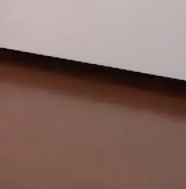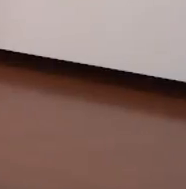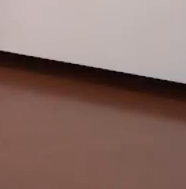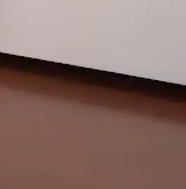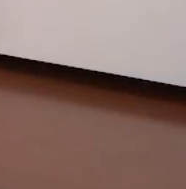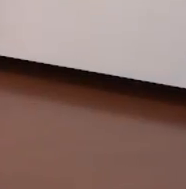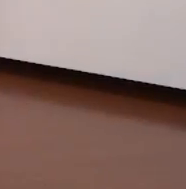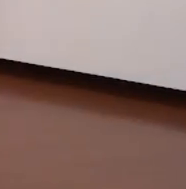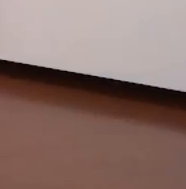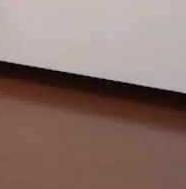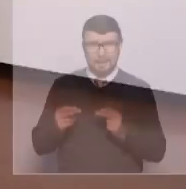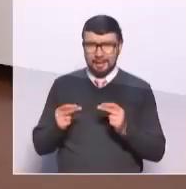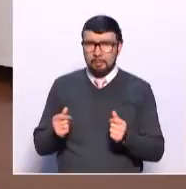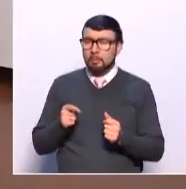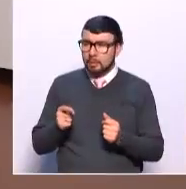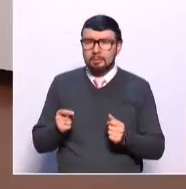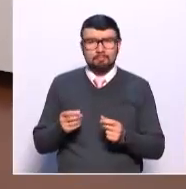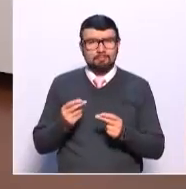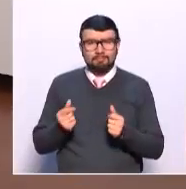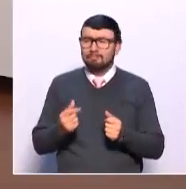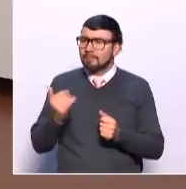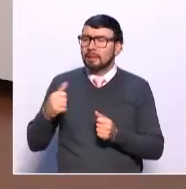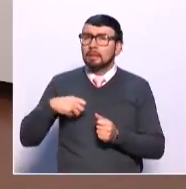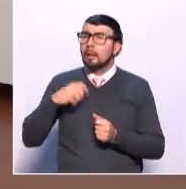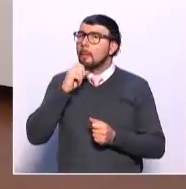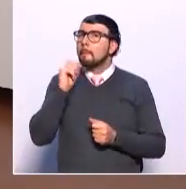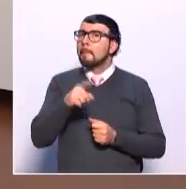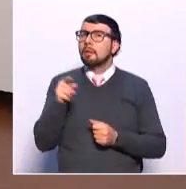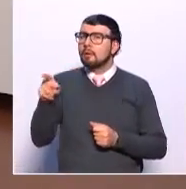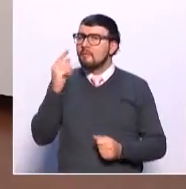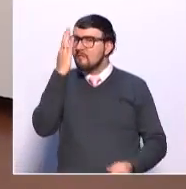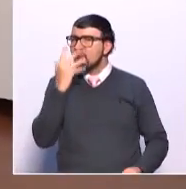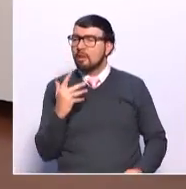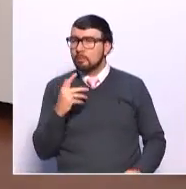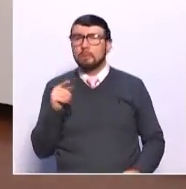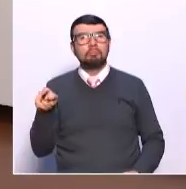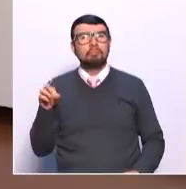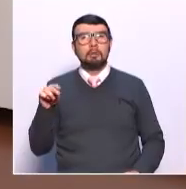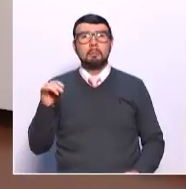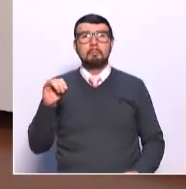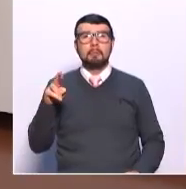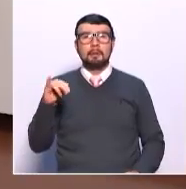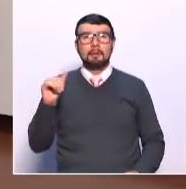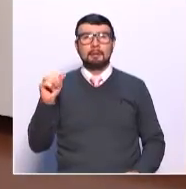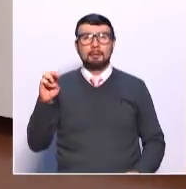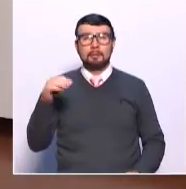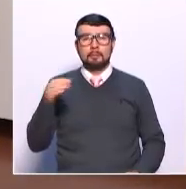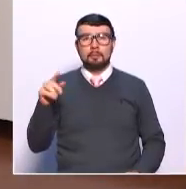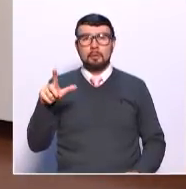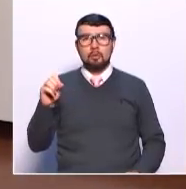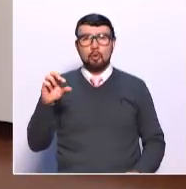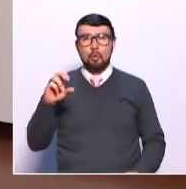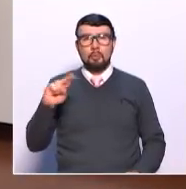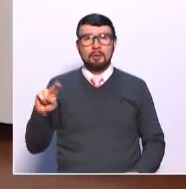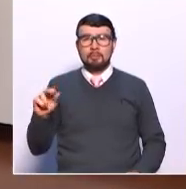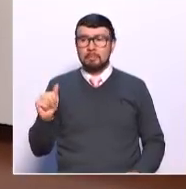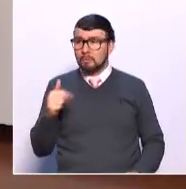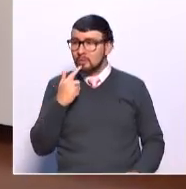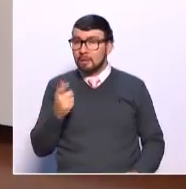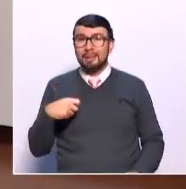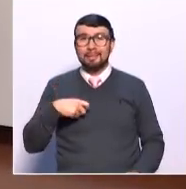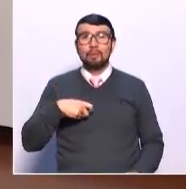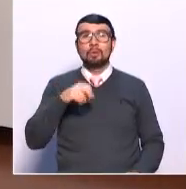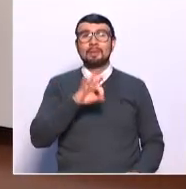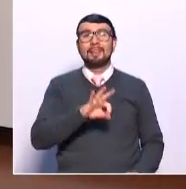bueno vamos rápidamente para que nos rinda esta esta pregunta desde facebook live darse miriam lópez tengo 38 semanas de embarazo y